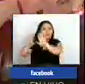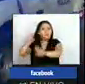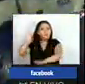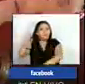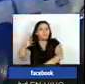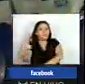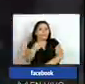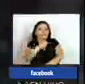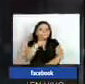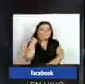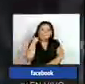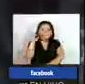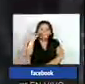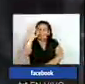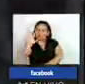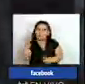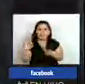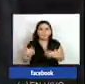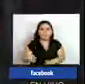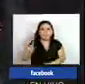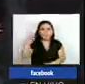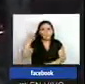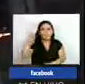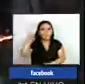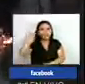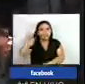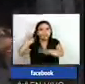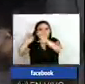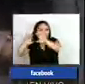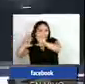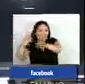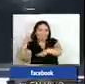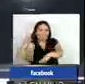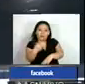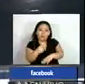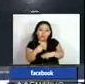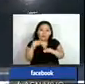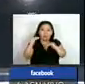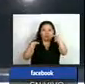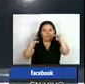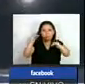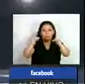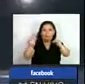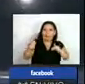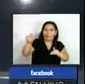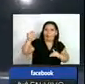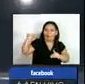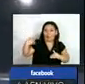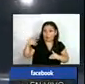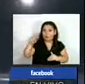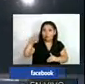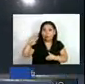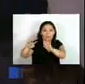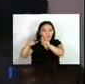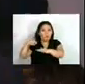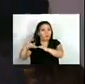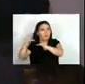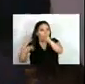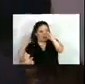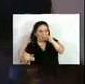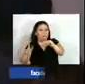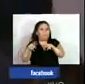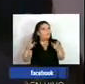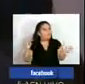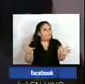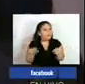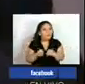Esto según las autoridades. Son 148 muertes violentas menos que el mismo periodo de 2019, lo que representa una